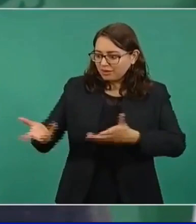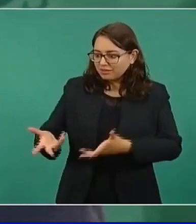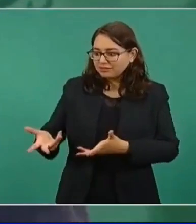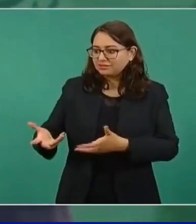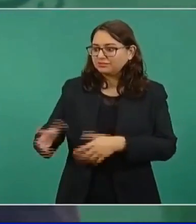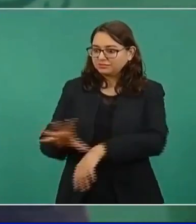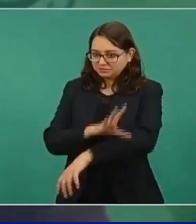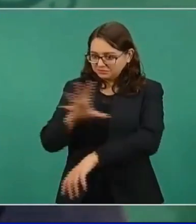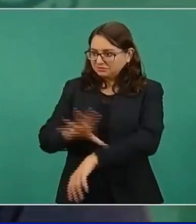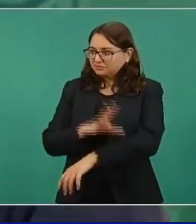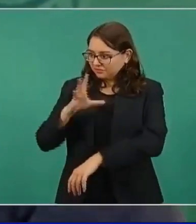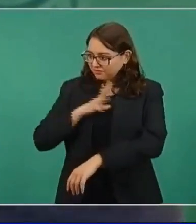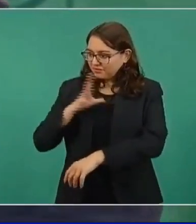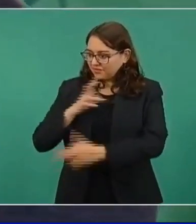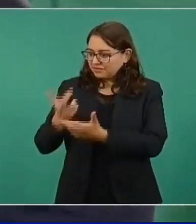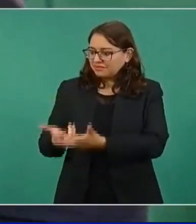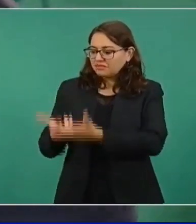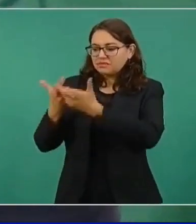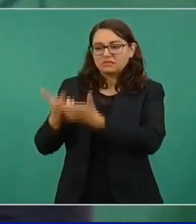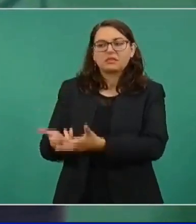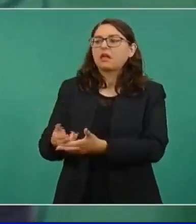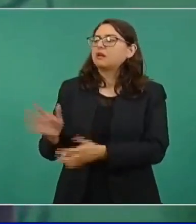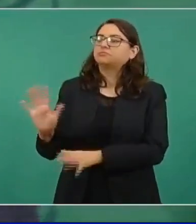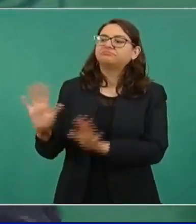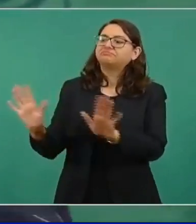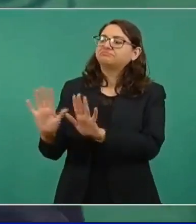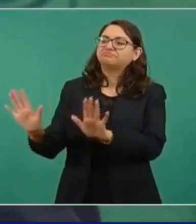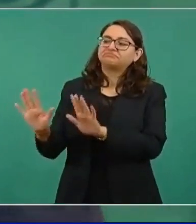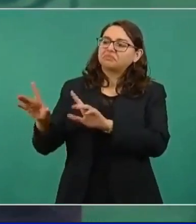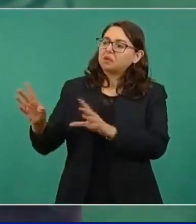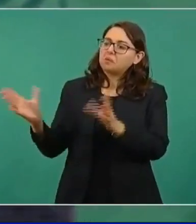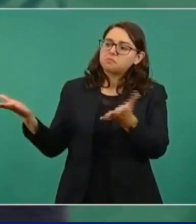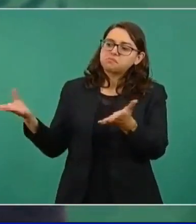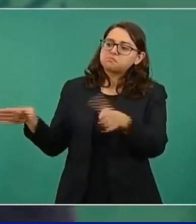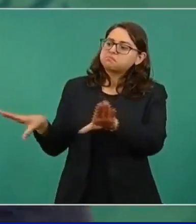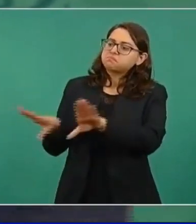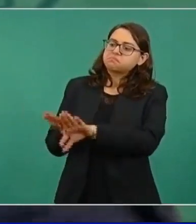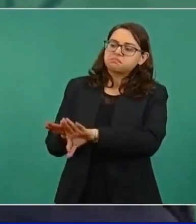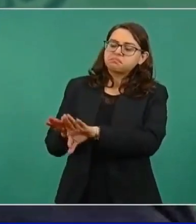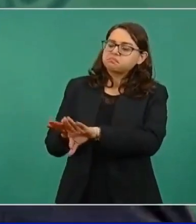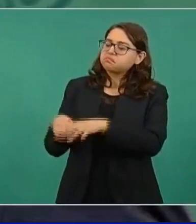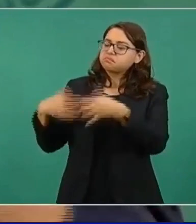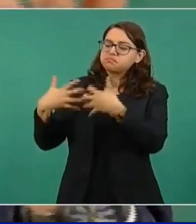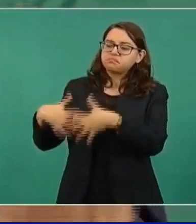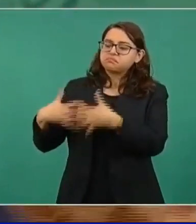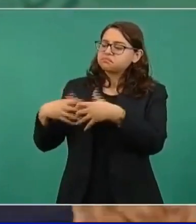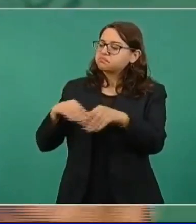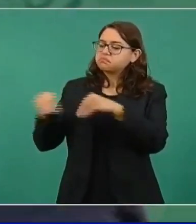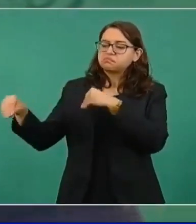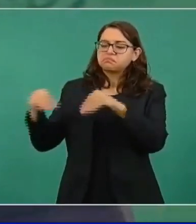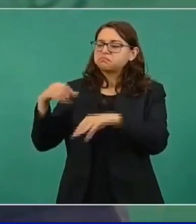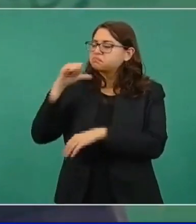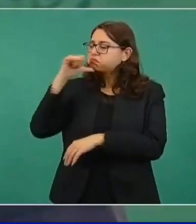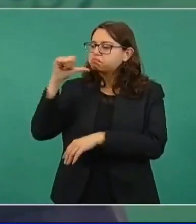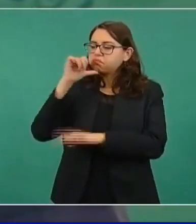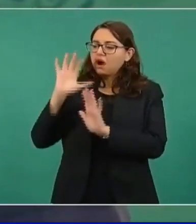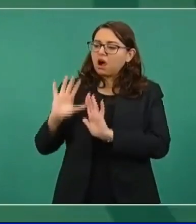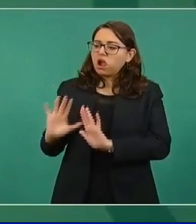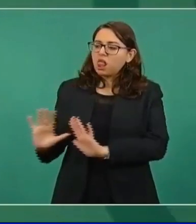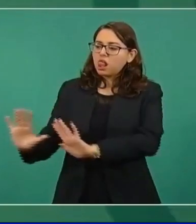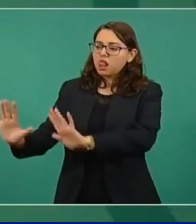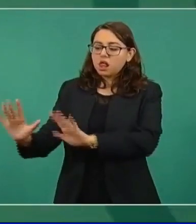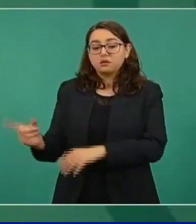para que ganen o para que hagan negocio particulares.